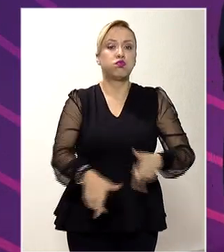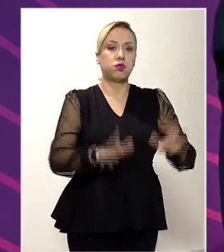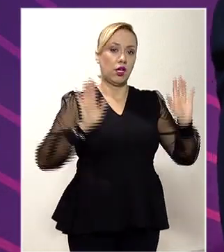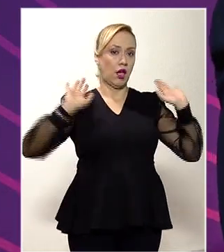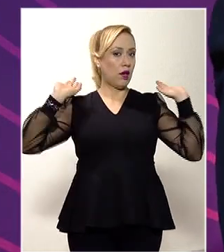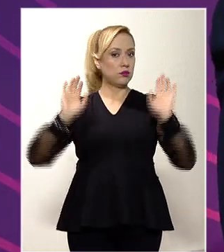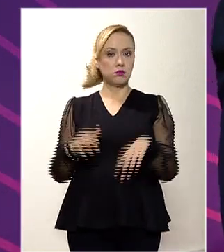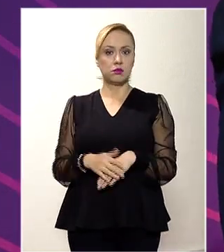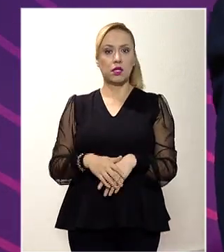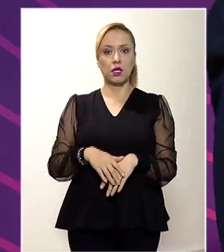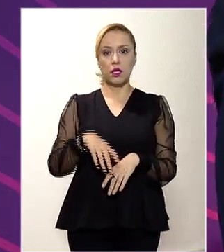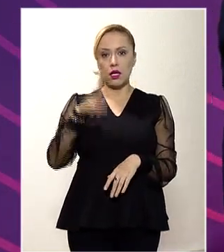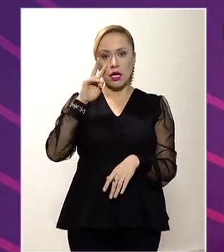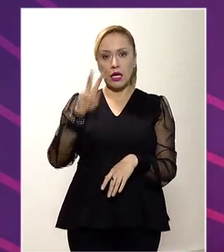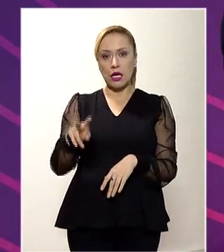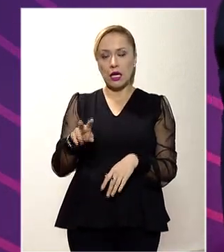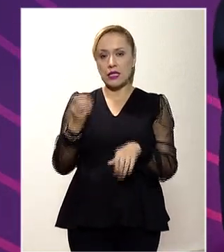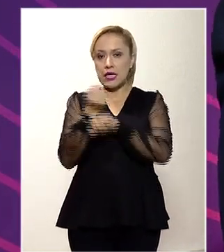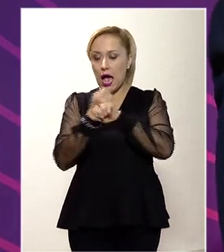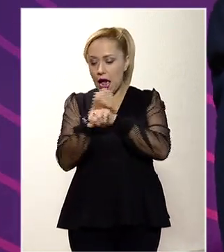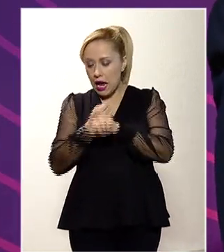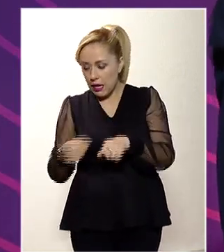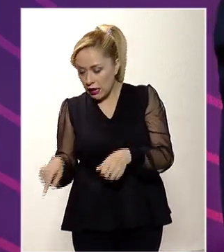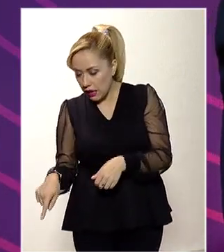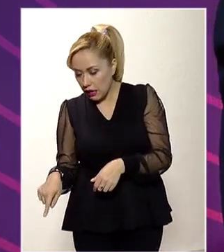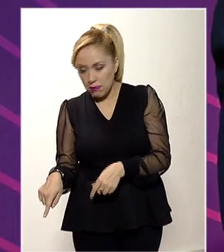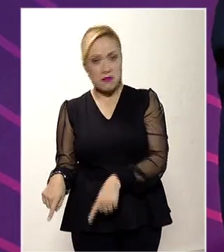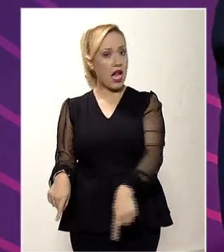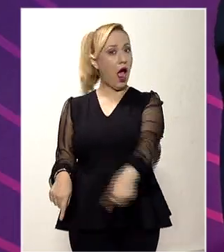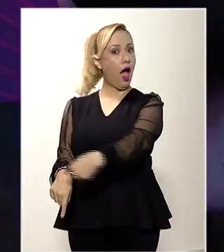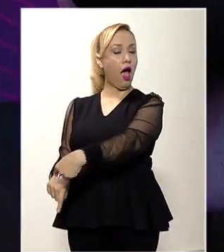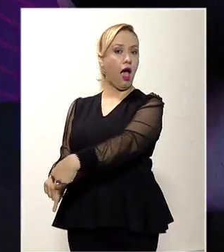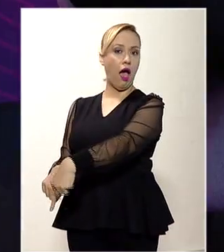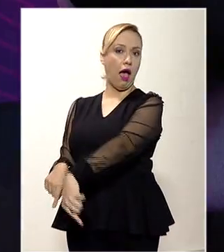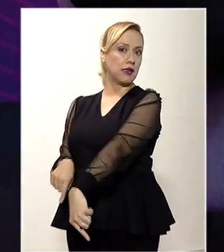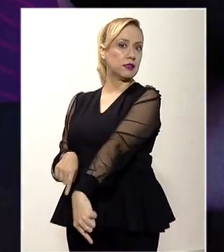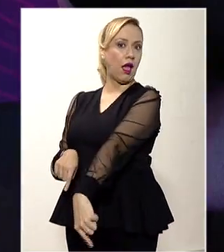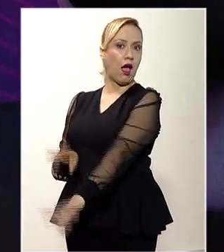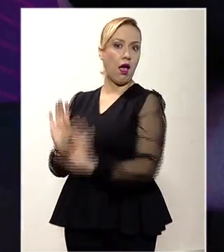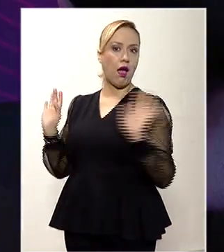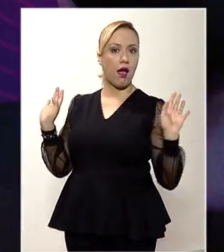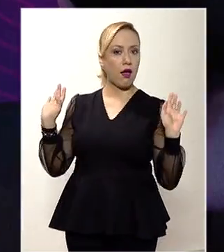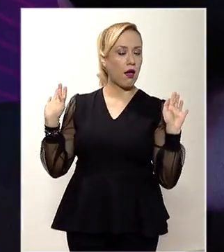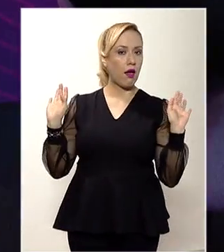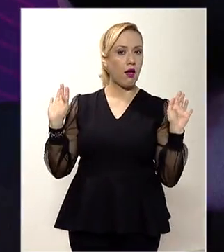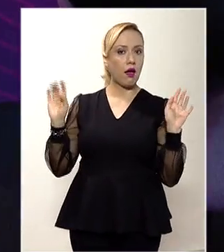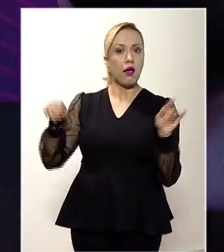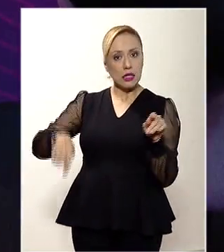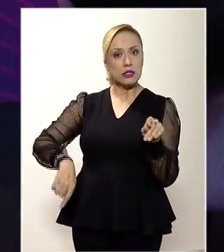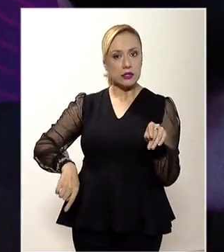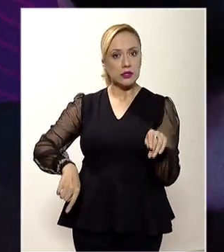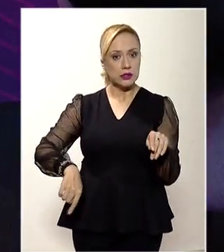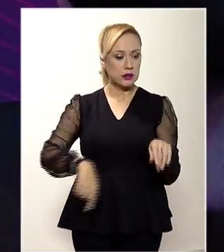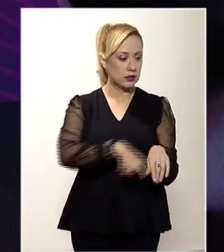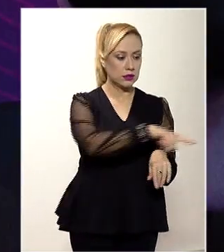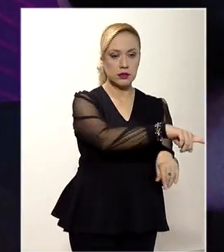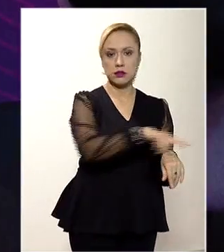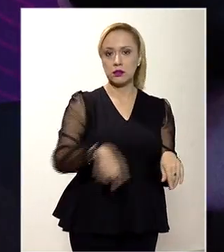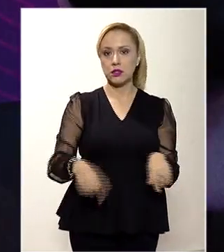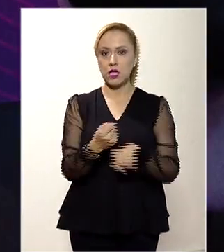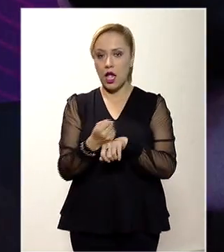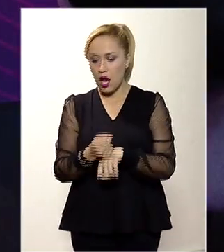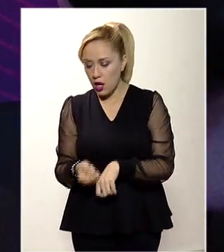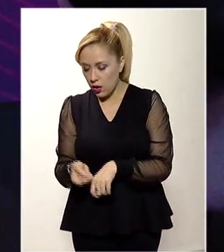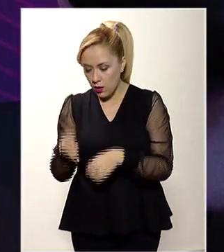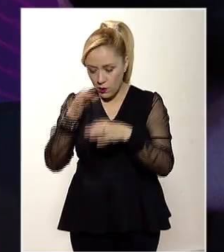adicional que era una mancha hemática, ¿no? Una Bueno, y mancha la de cárcel de sangre. Allende trataron de hacer lo mismo. Una Es decir, mancha ahí de sangre que incineraron a dijeron, todos. corresponde a uno de los estudiantes